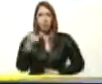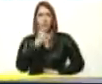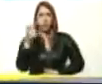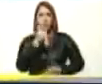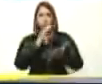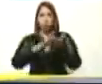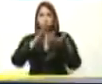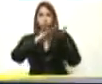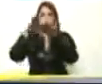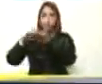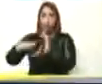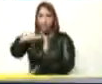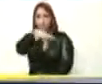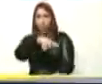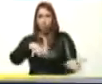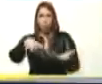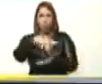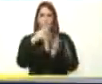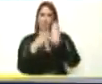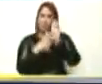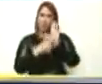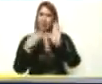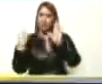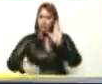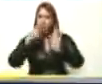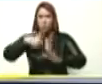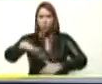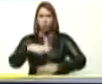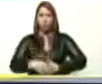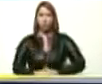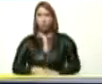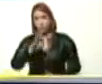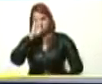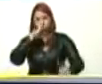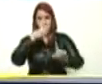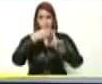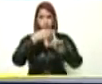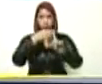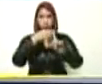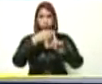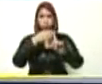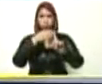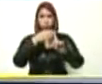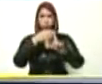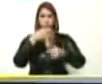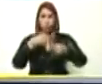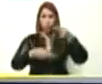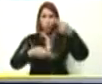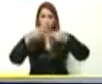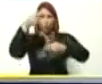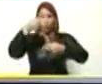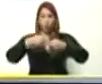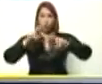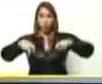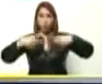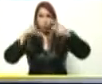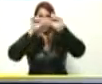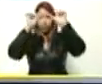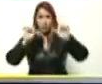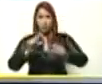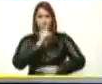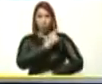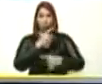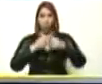de soluciones, a los problemas que de verdad tiene el pueblo, en el marco, de la construcción, del nuevo sistema del